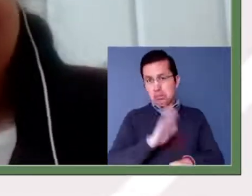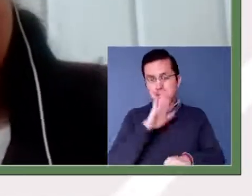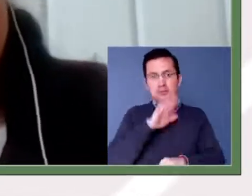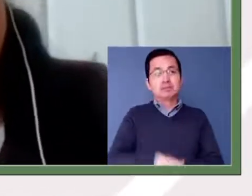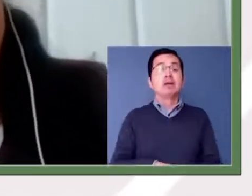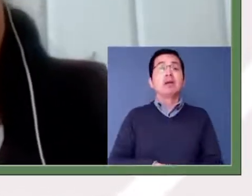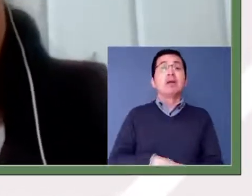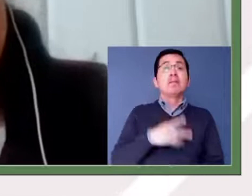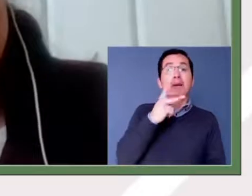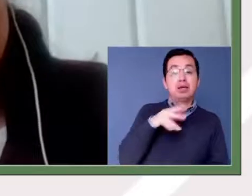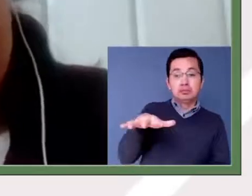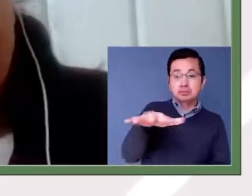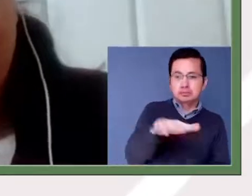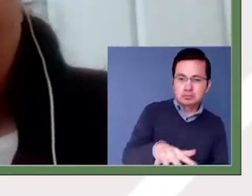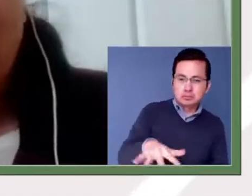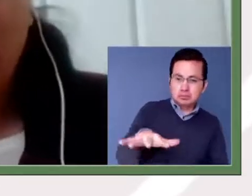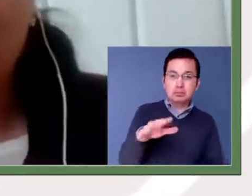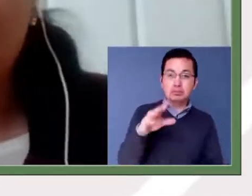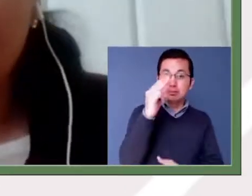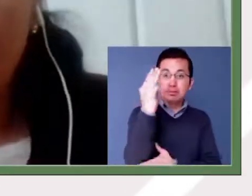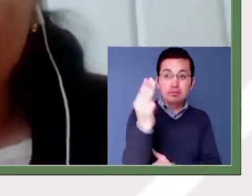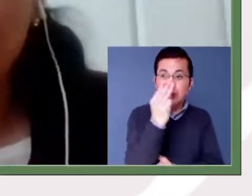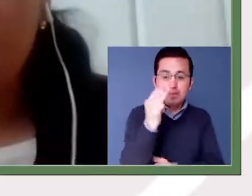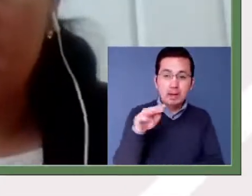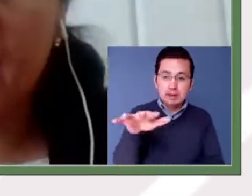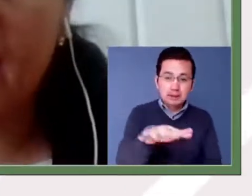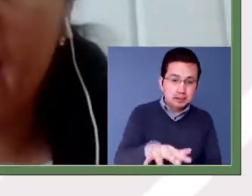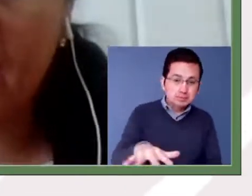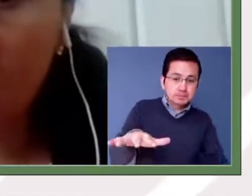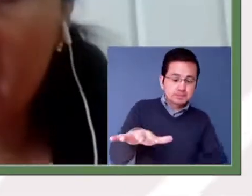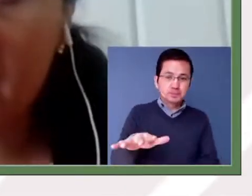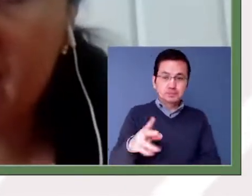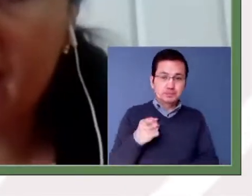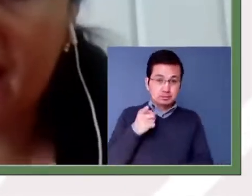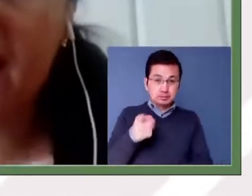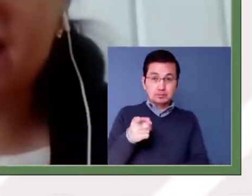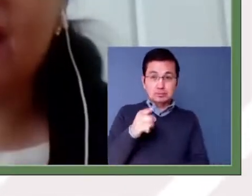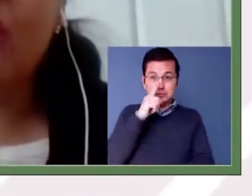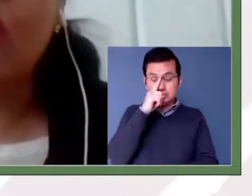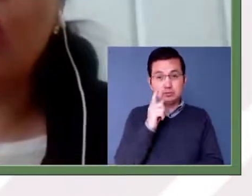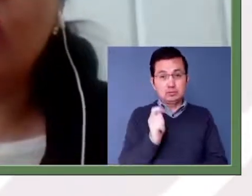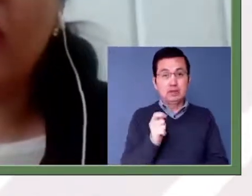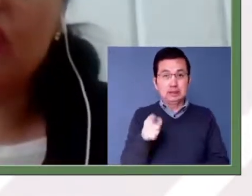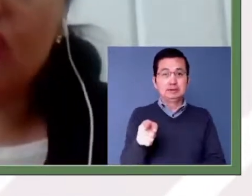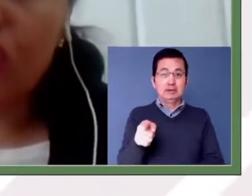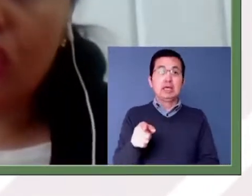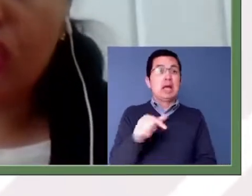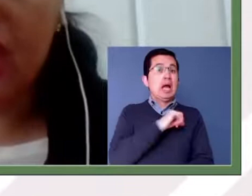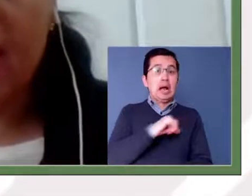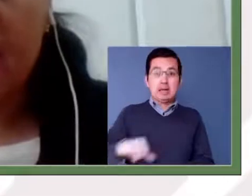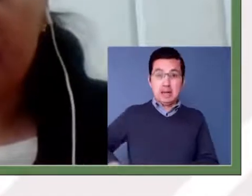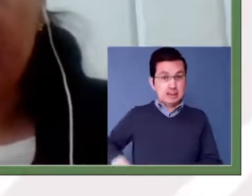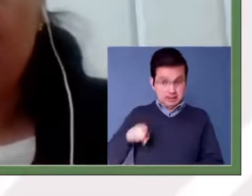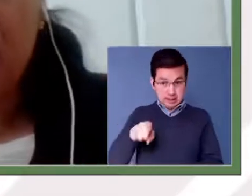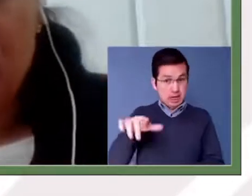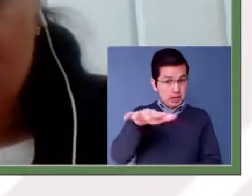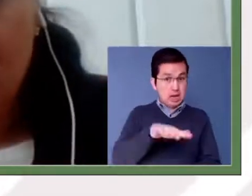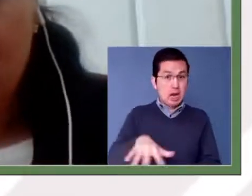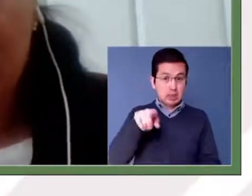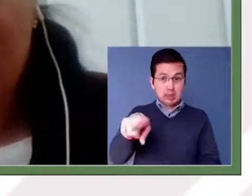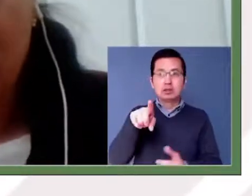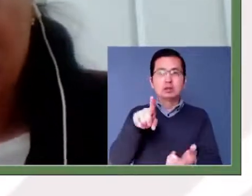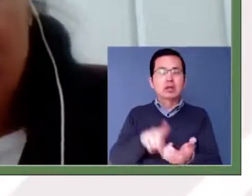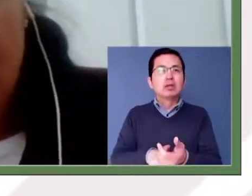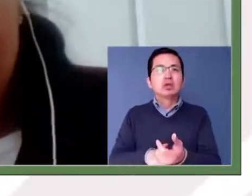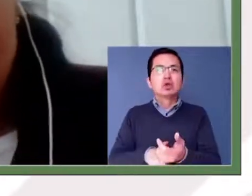Milpalta, siendo una de las alcaldías con mayor